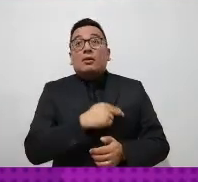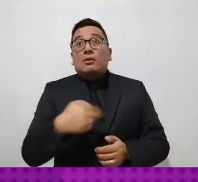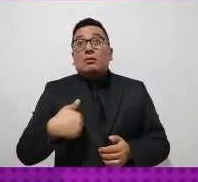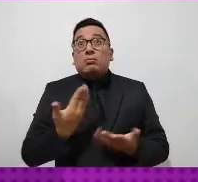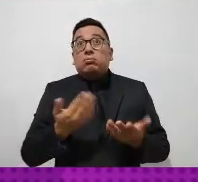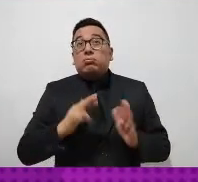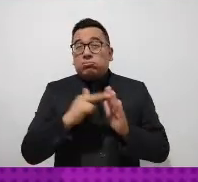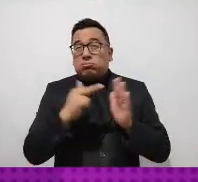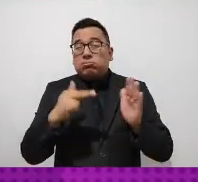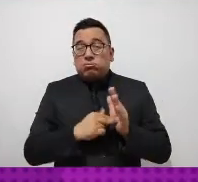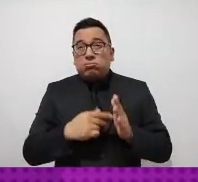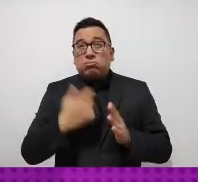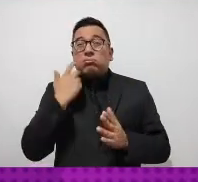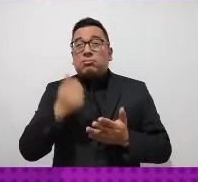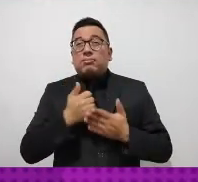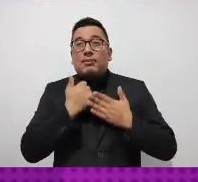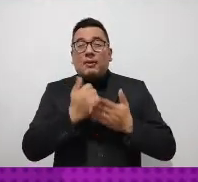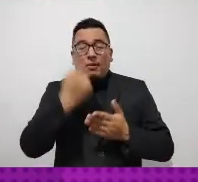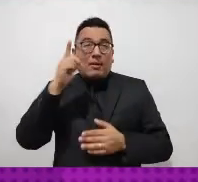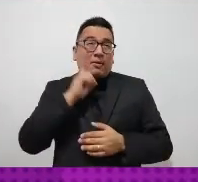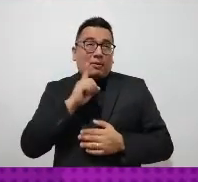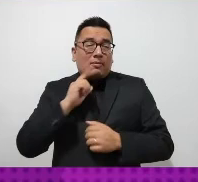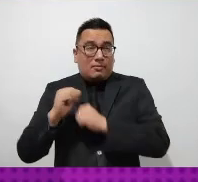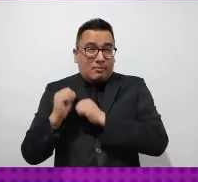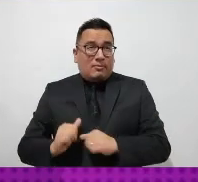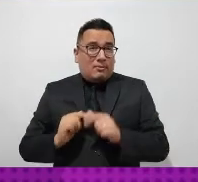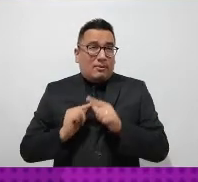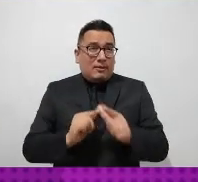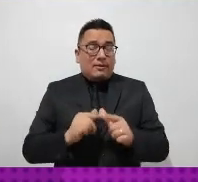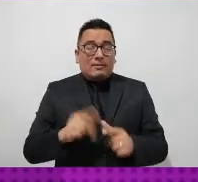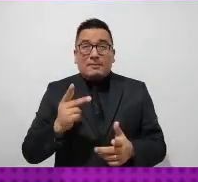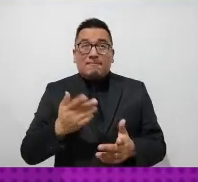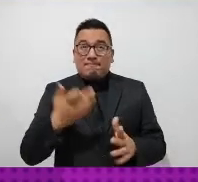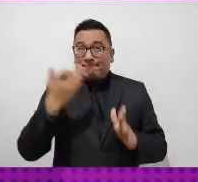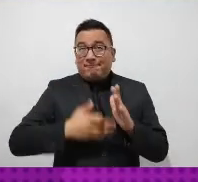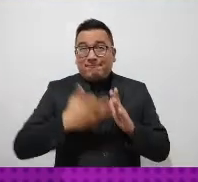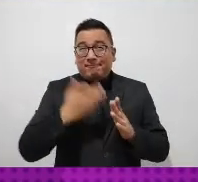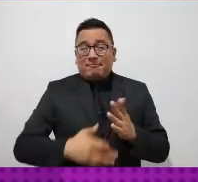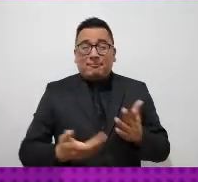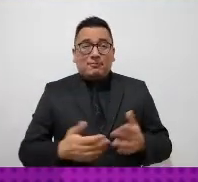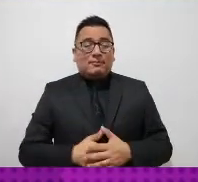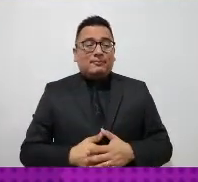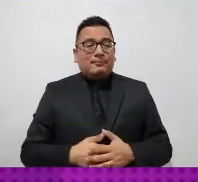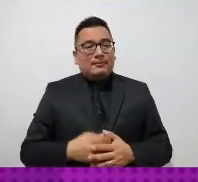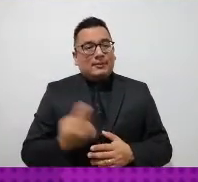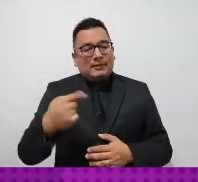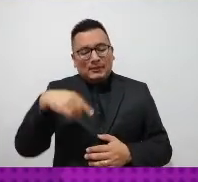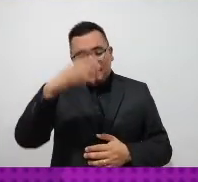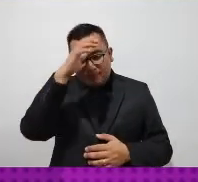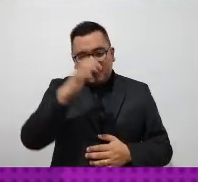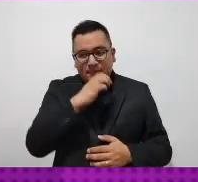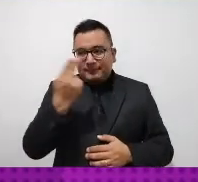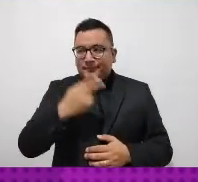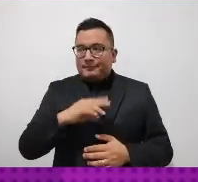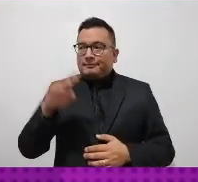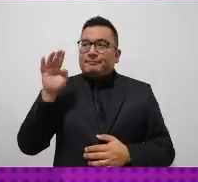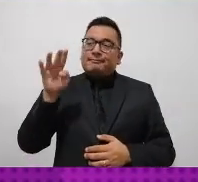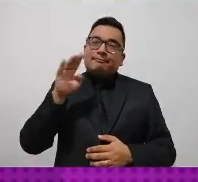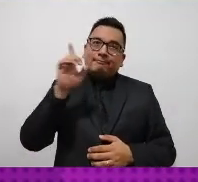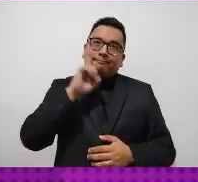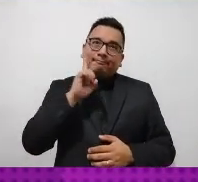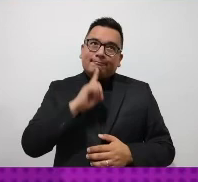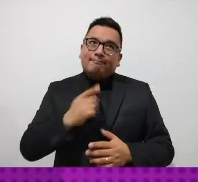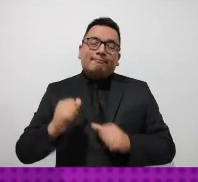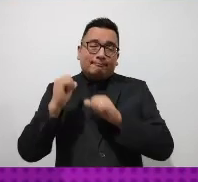para nivelar eso, aún así no tenemos los resultados esperados, que sería al menos 19 alcaldesas actualmente.